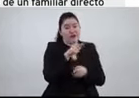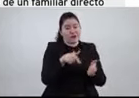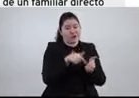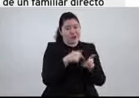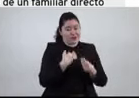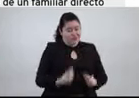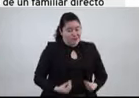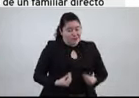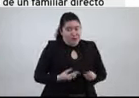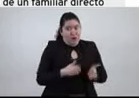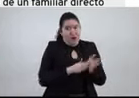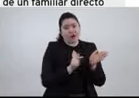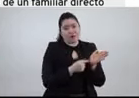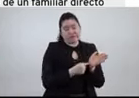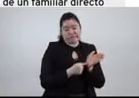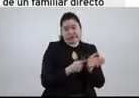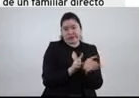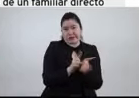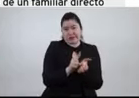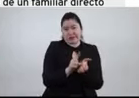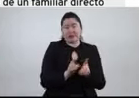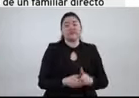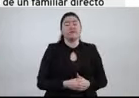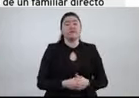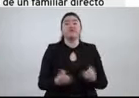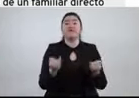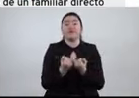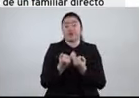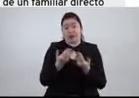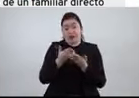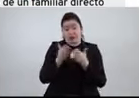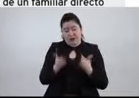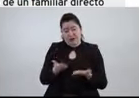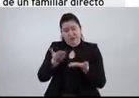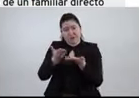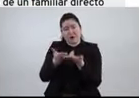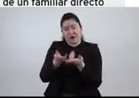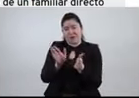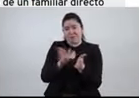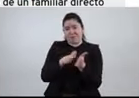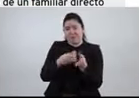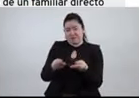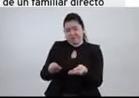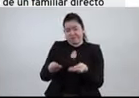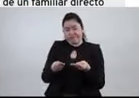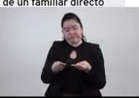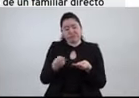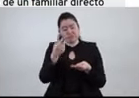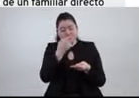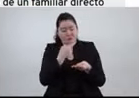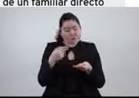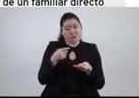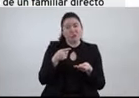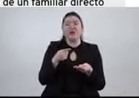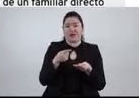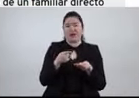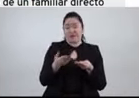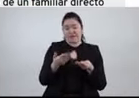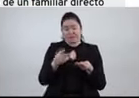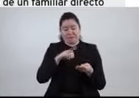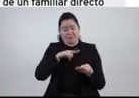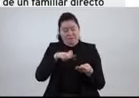correspondiente. Al llegar, servidores de la Nación y de la ciudad pedirán los documentos y verificarán